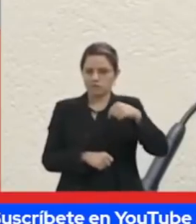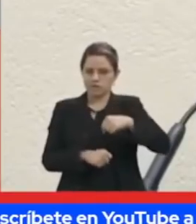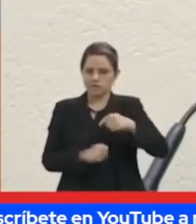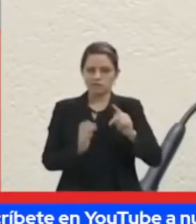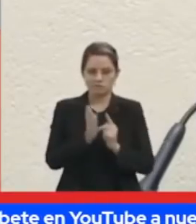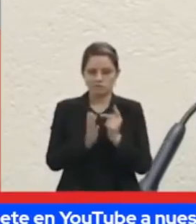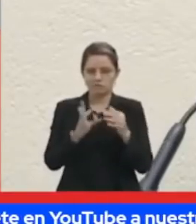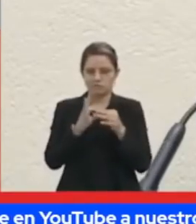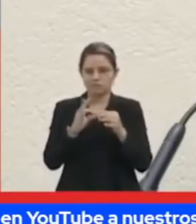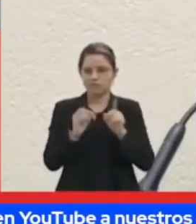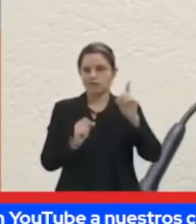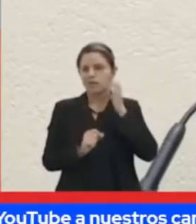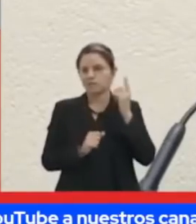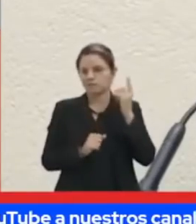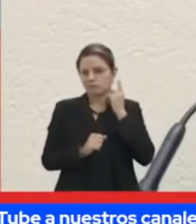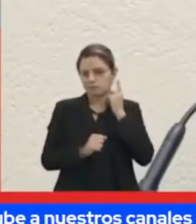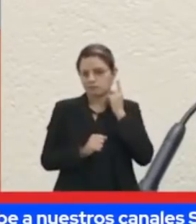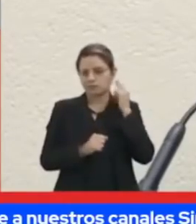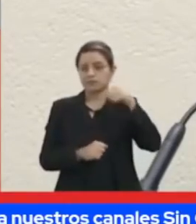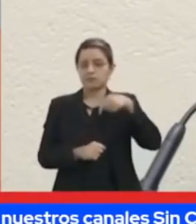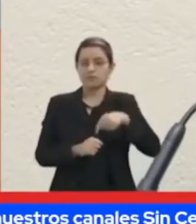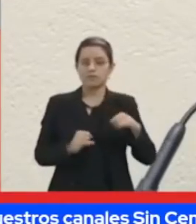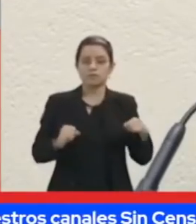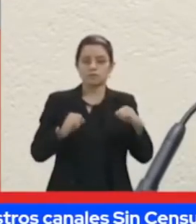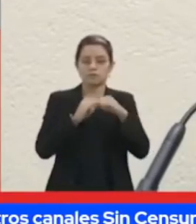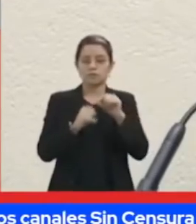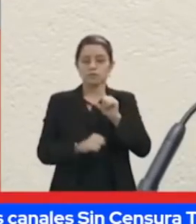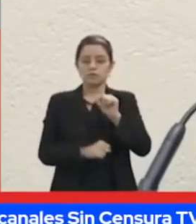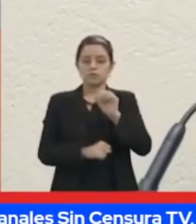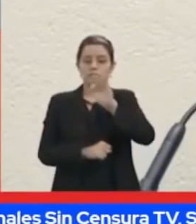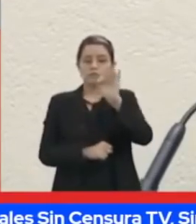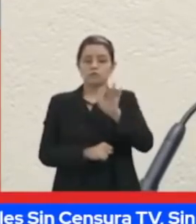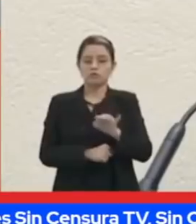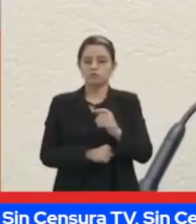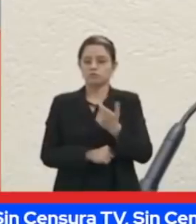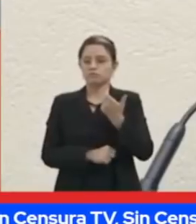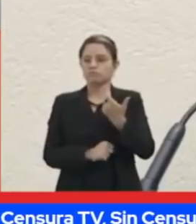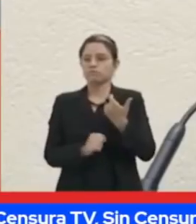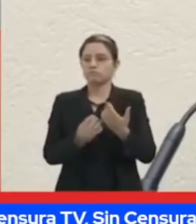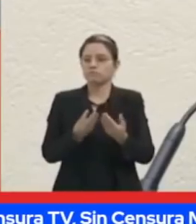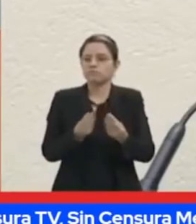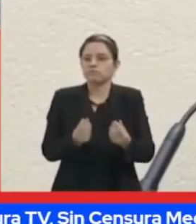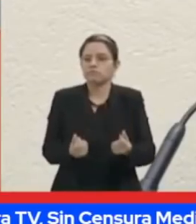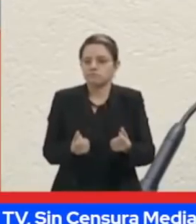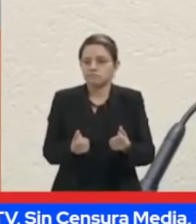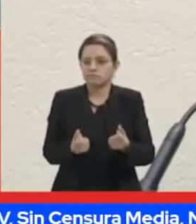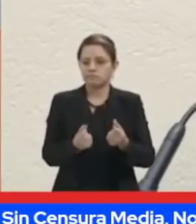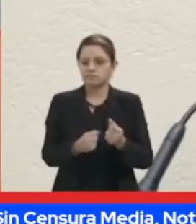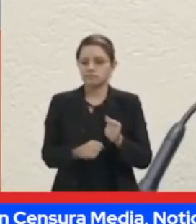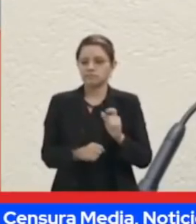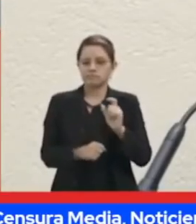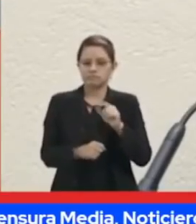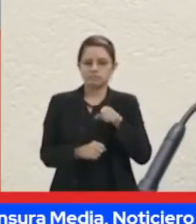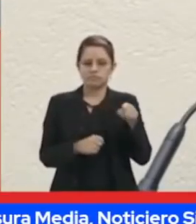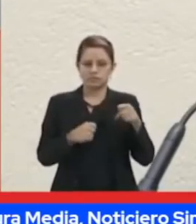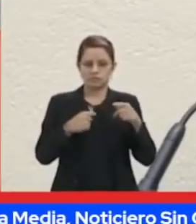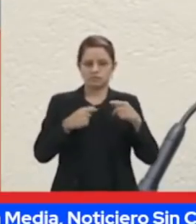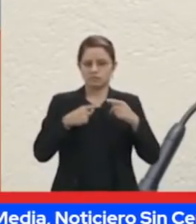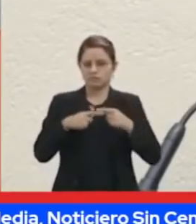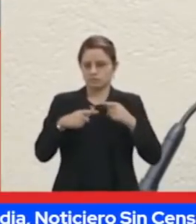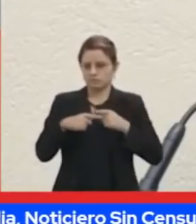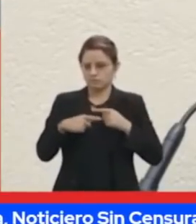de las y los diputados en este instituto el 70% de los gastos se realizan a partir de licitaciones como lo